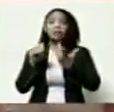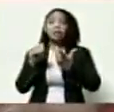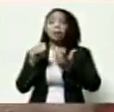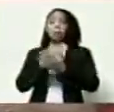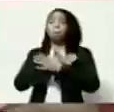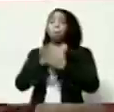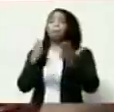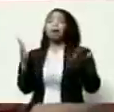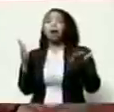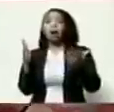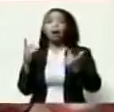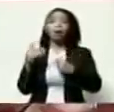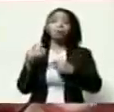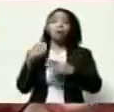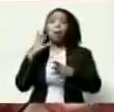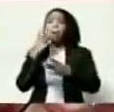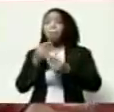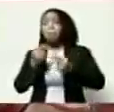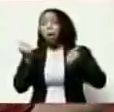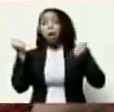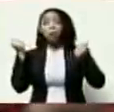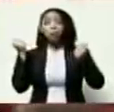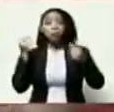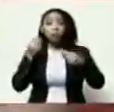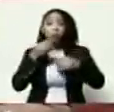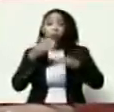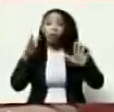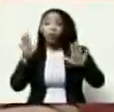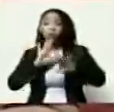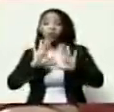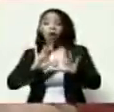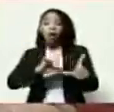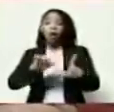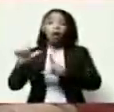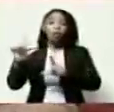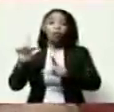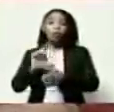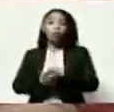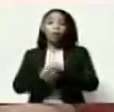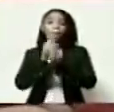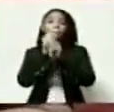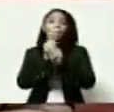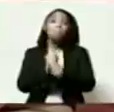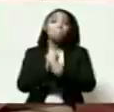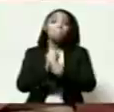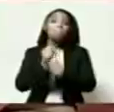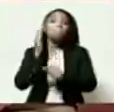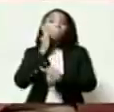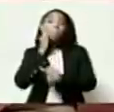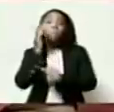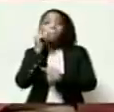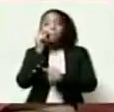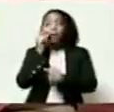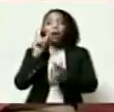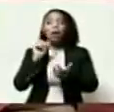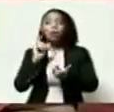entregan, se desaparecen. Y bueno, y ya listo, pues. Esperando que papi los llame otra vez.